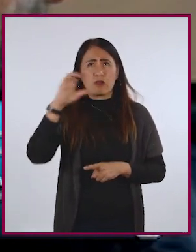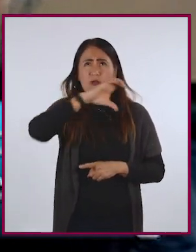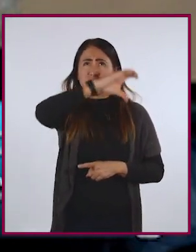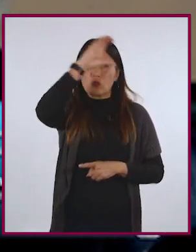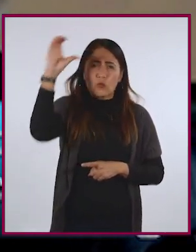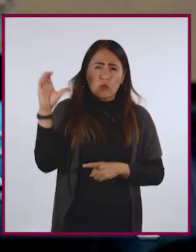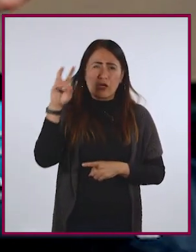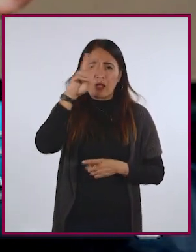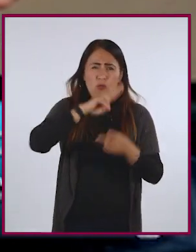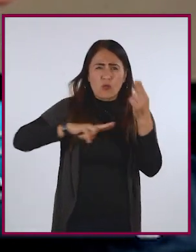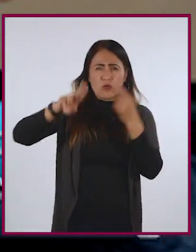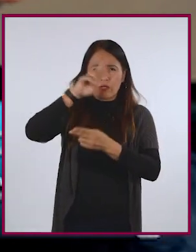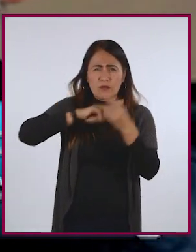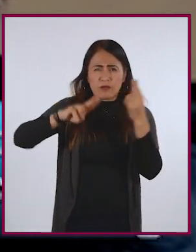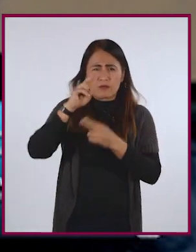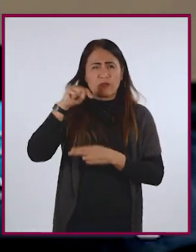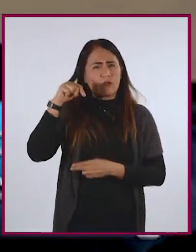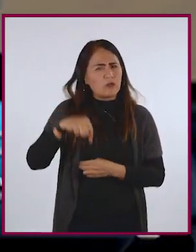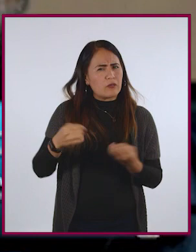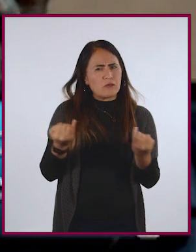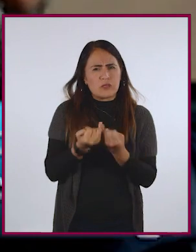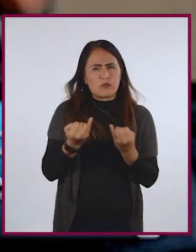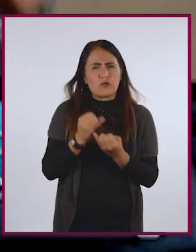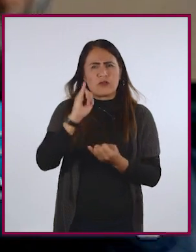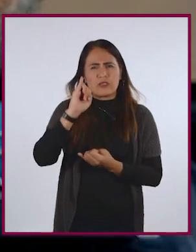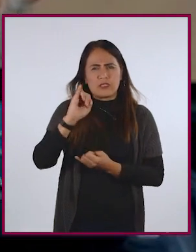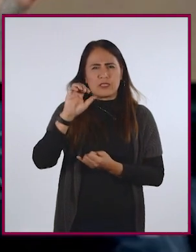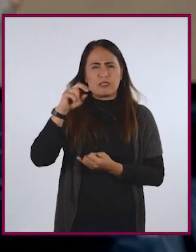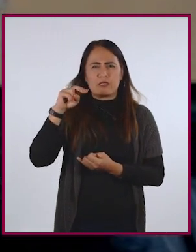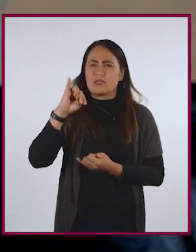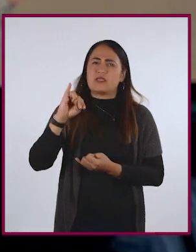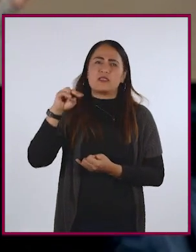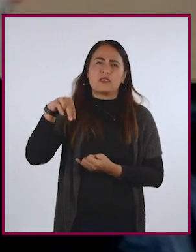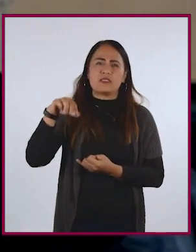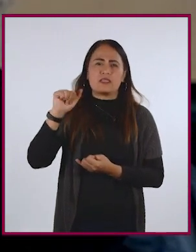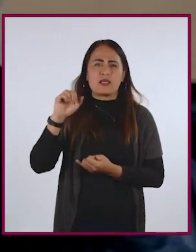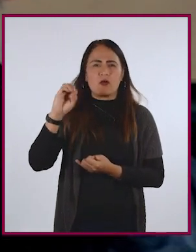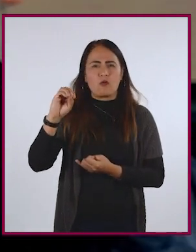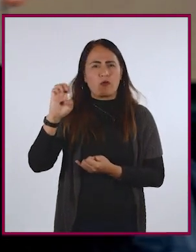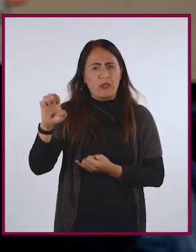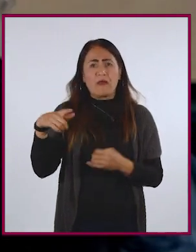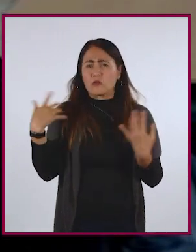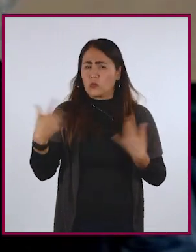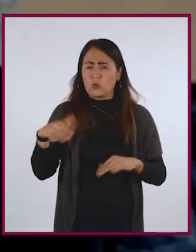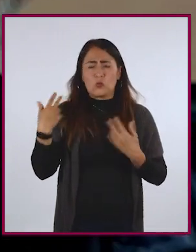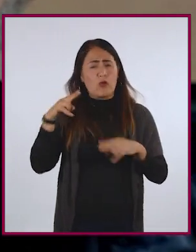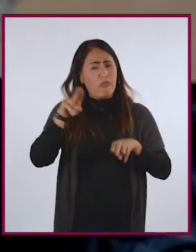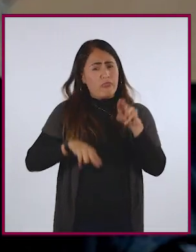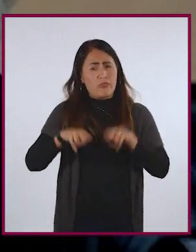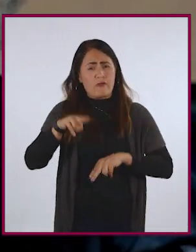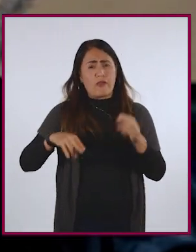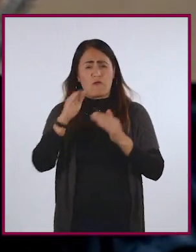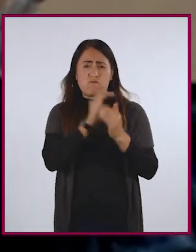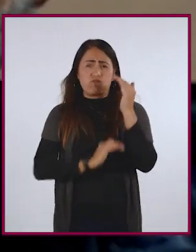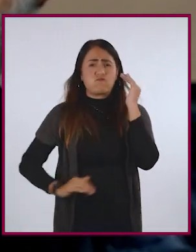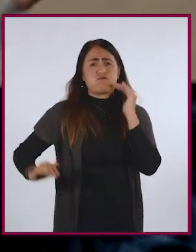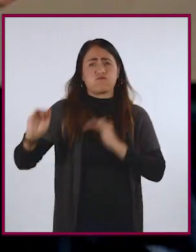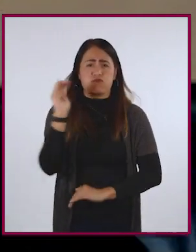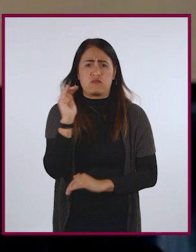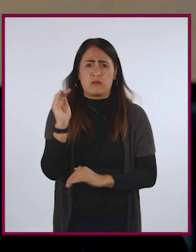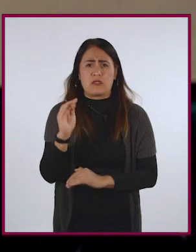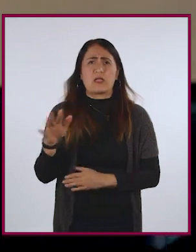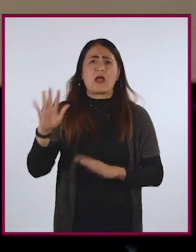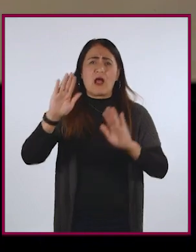del espacio. La astronomía que se hace en el INAOE, igual que la que se hace en todo el país, es de muy alto nivel y es lo que